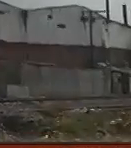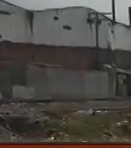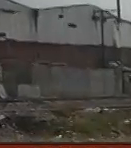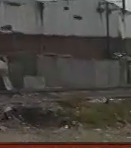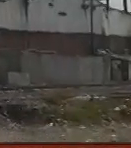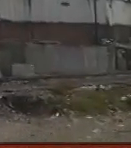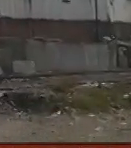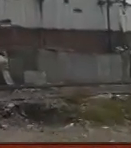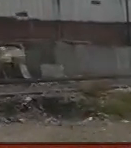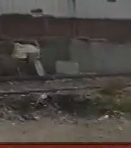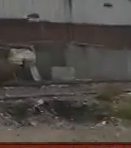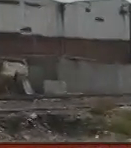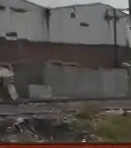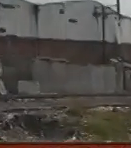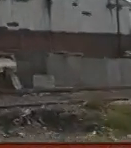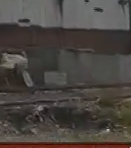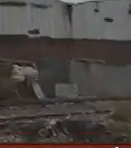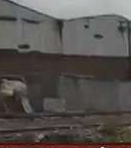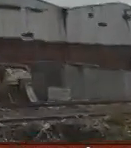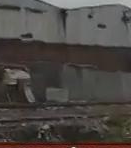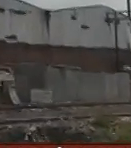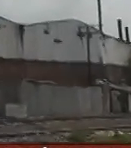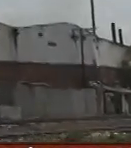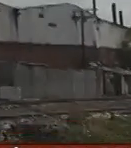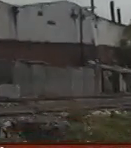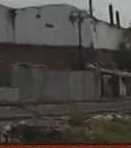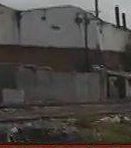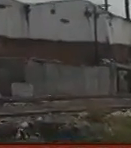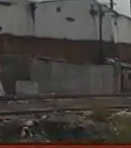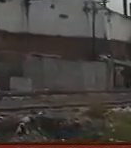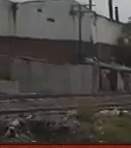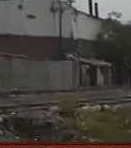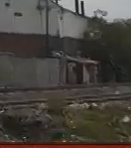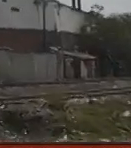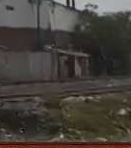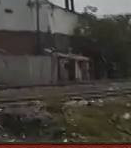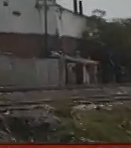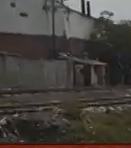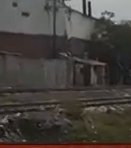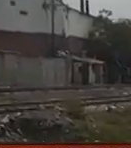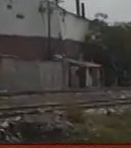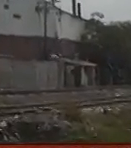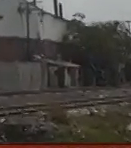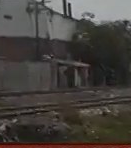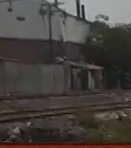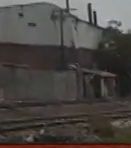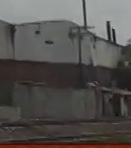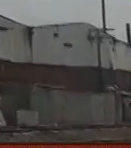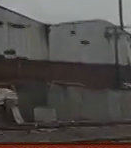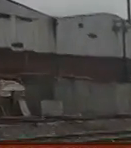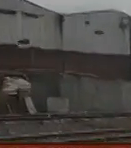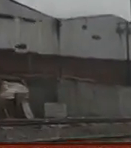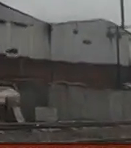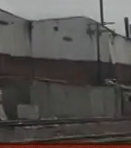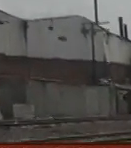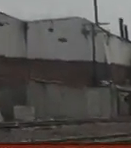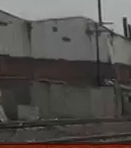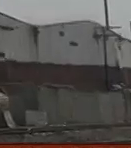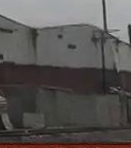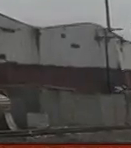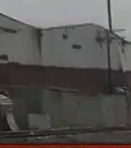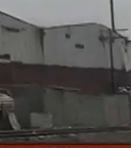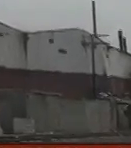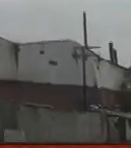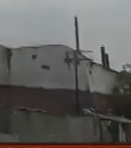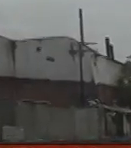esto lo podamos ir adaptando a nuestras empresas a una nueva política, pero con la urgencia de que se determine